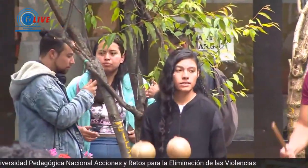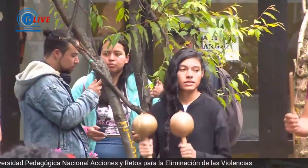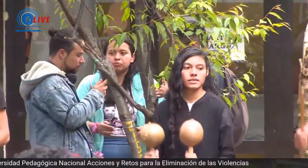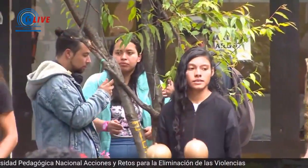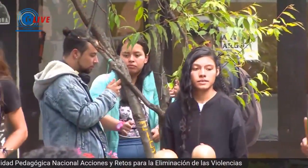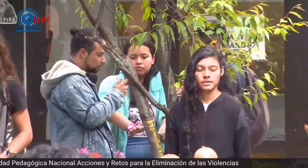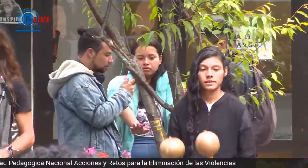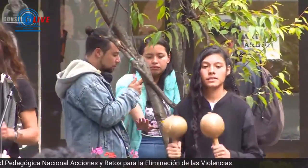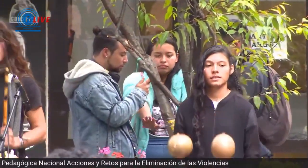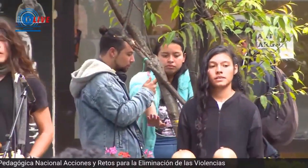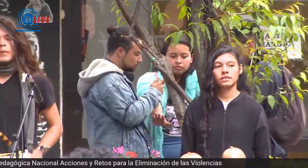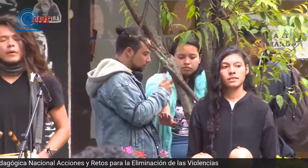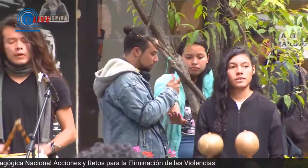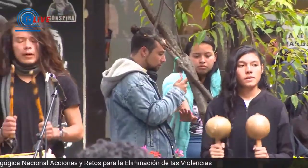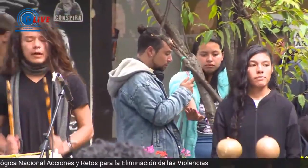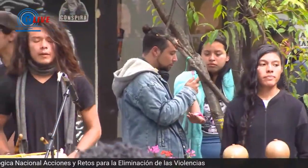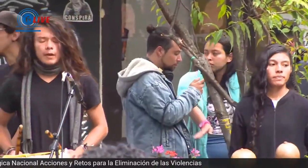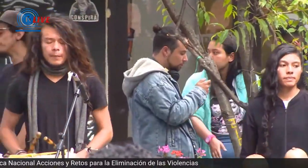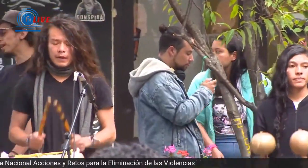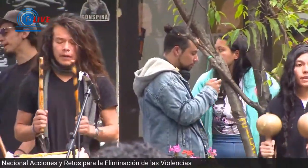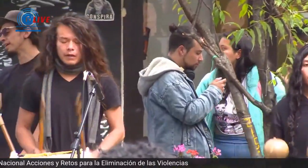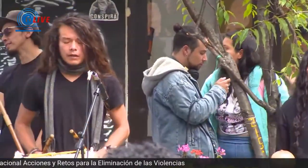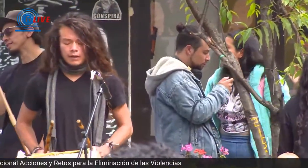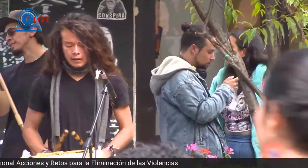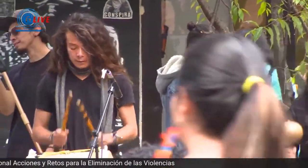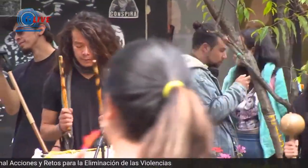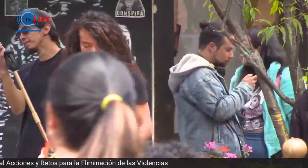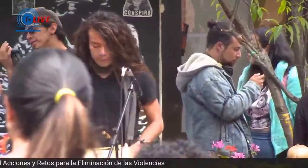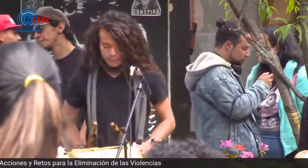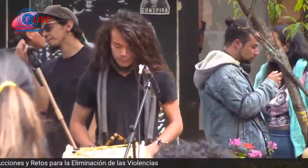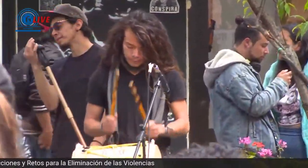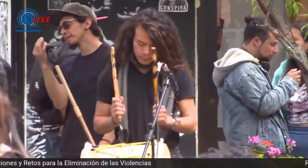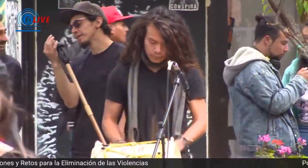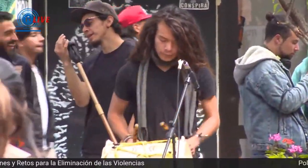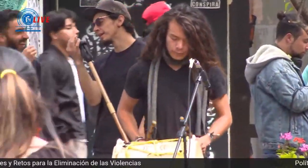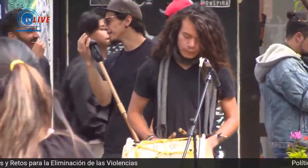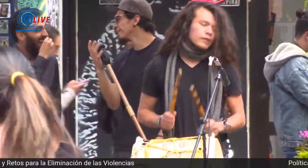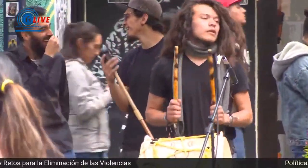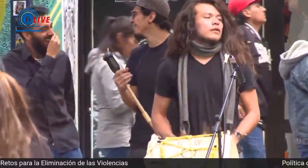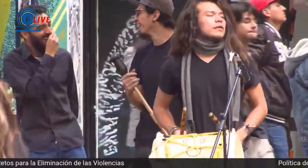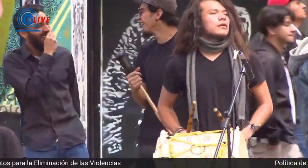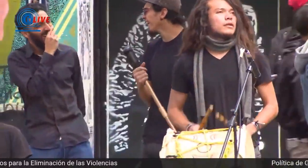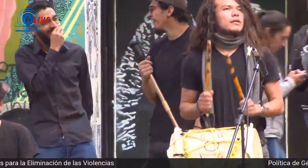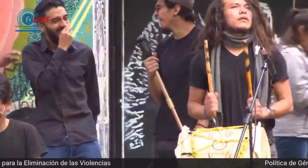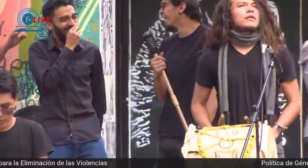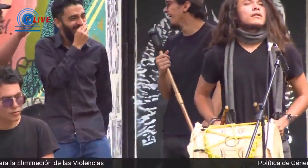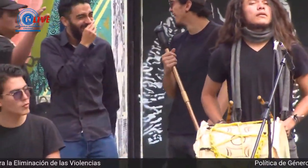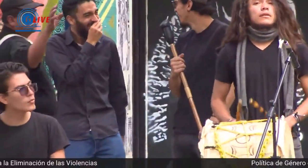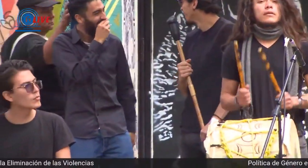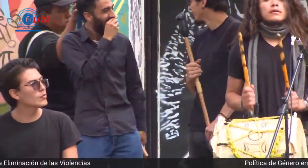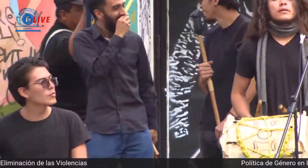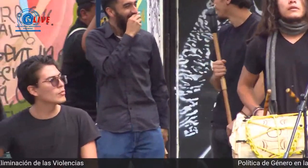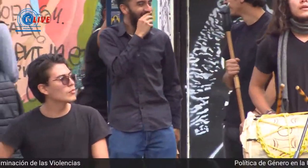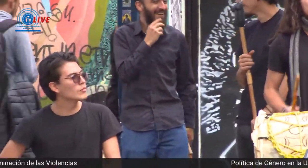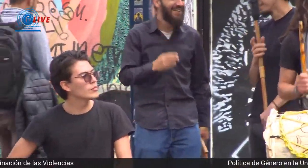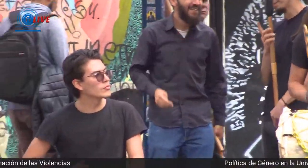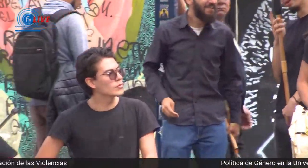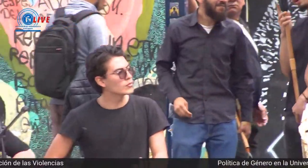momento, ¿por qué me pega? Oye, que no estoy tan